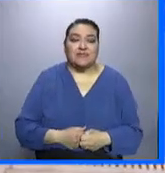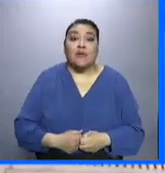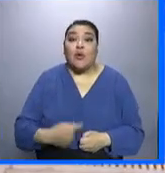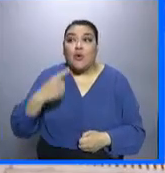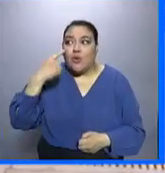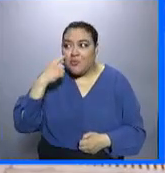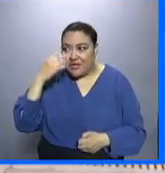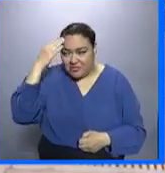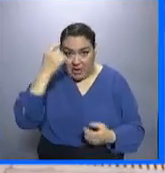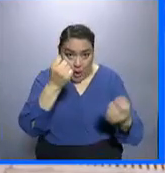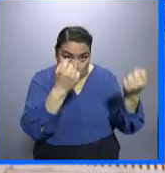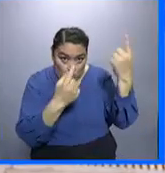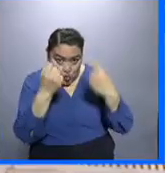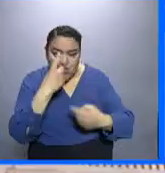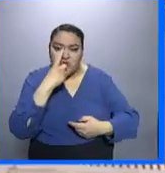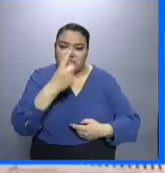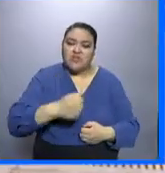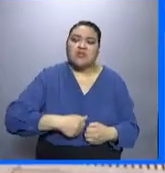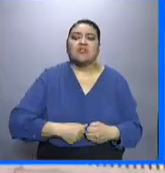por ahí alguien dijo,